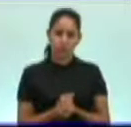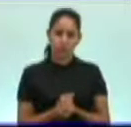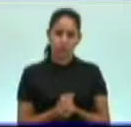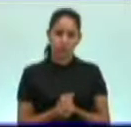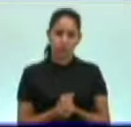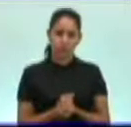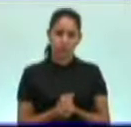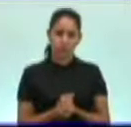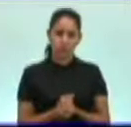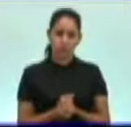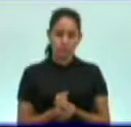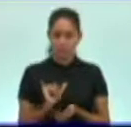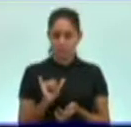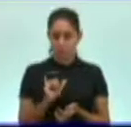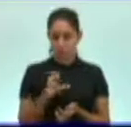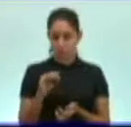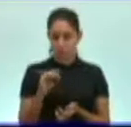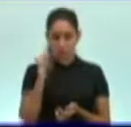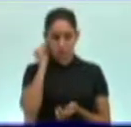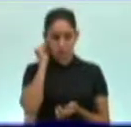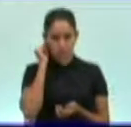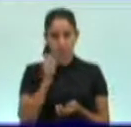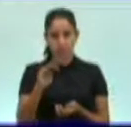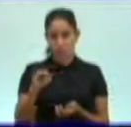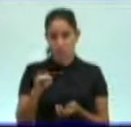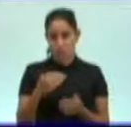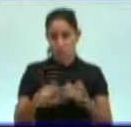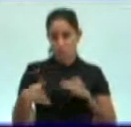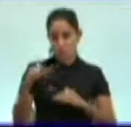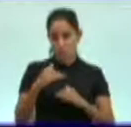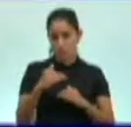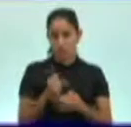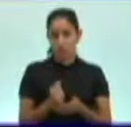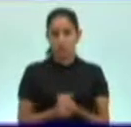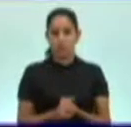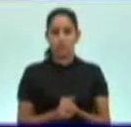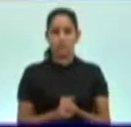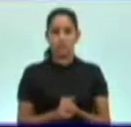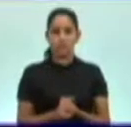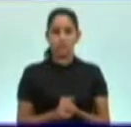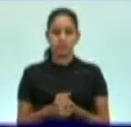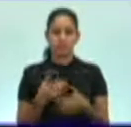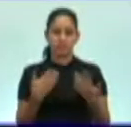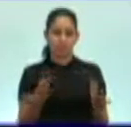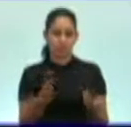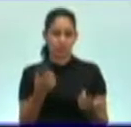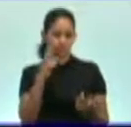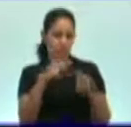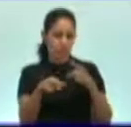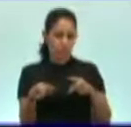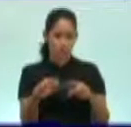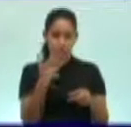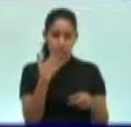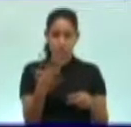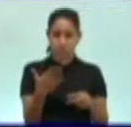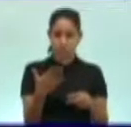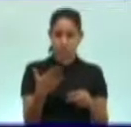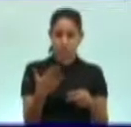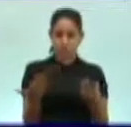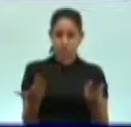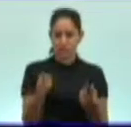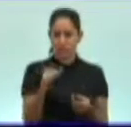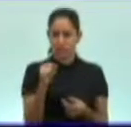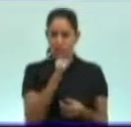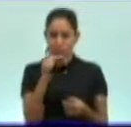La ministra también se refería a tomar medidas para mejorar la manera en que se entonan las notas de